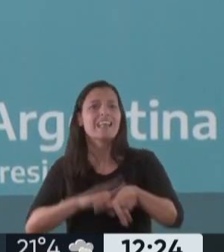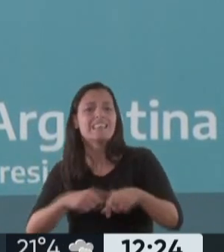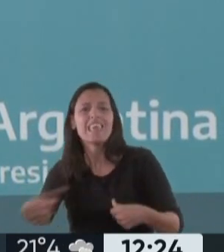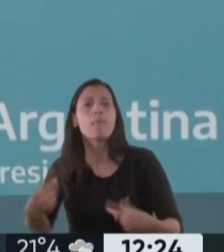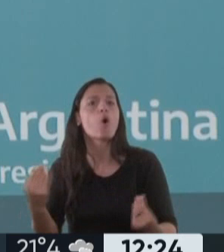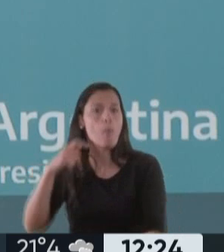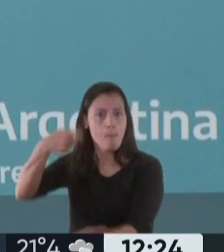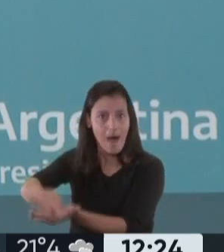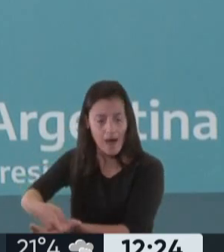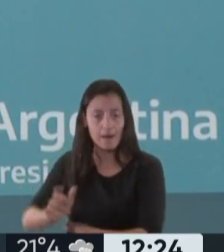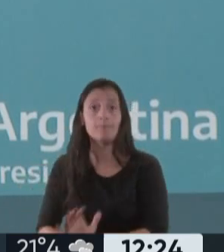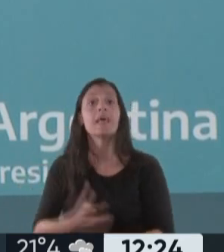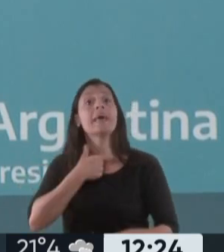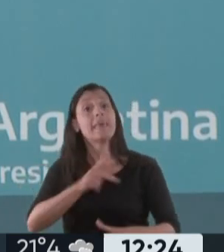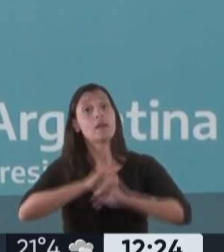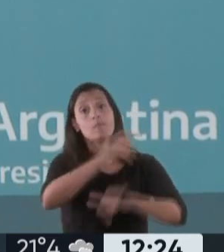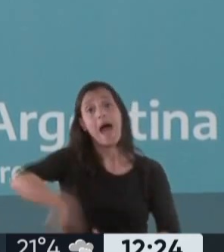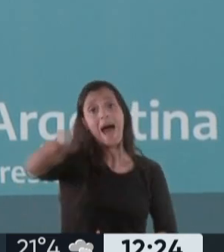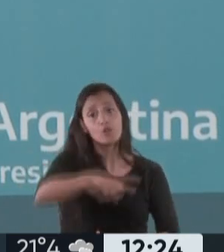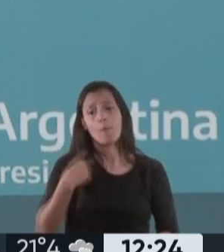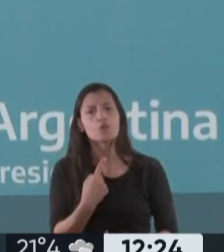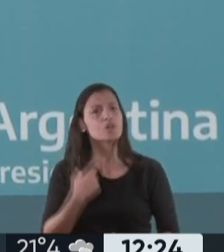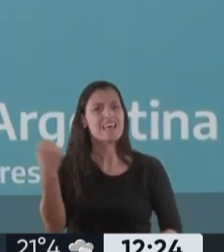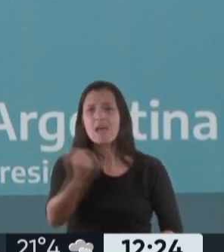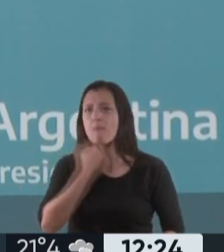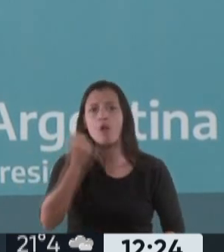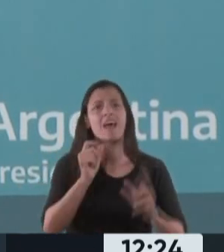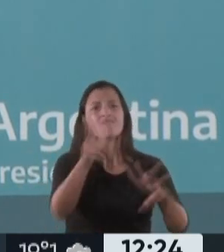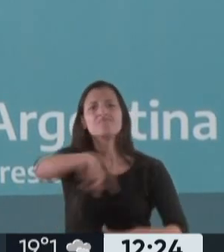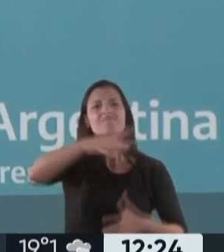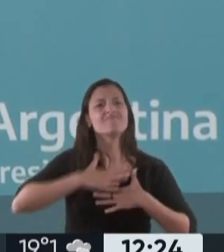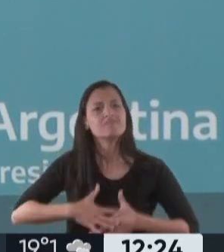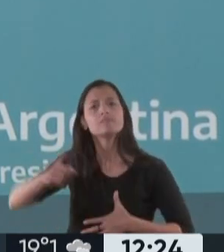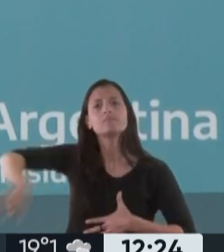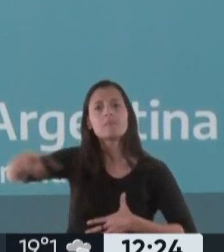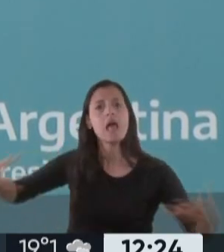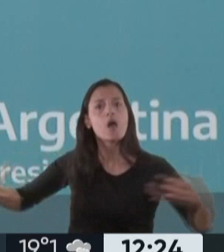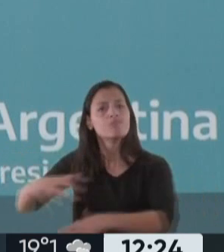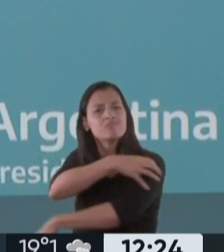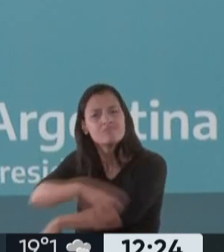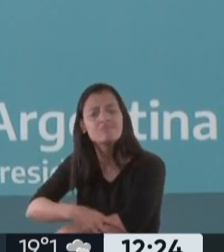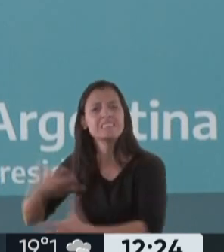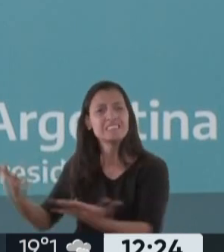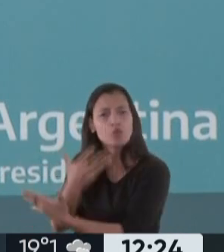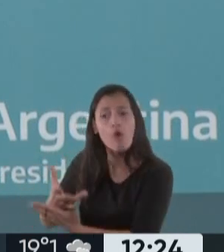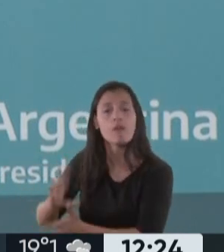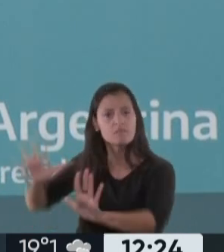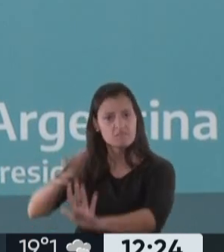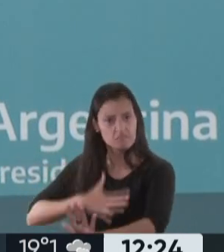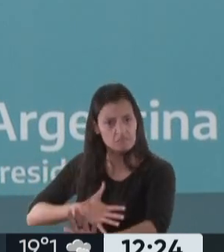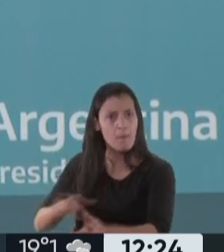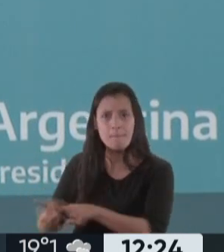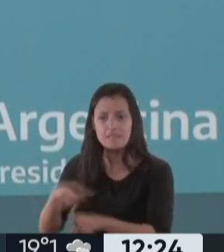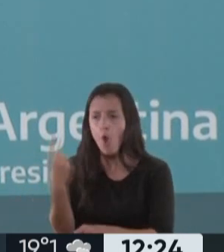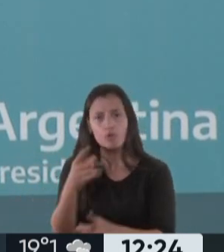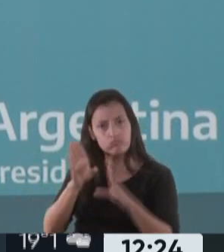van a abonar. Quiero decirles que para nosotros es muy importante dar la tranquilidad que los sectores más vulnerables, como lo fueron siempre, serán parte